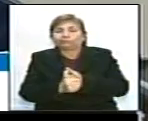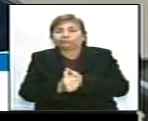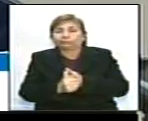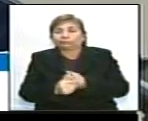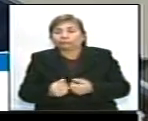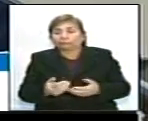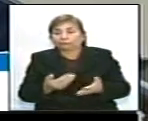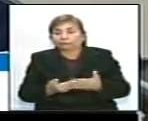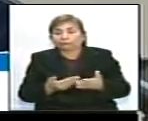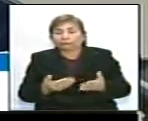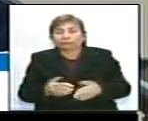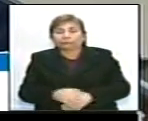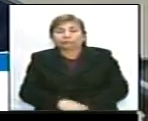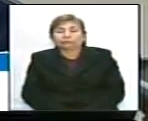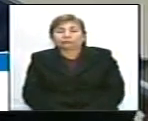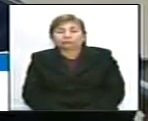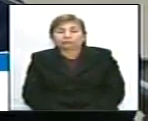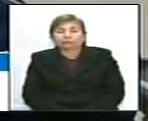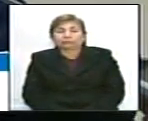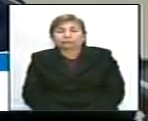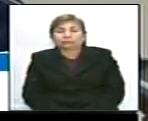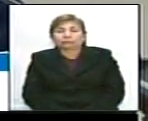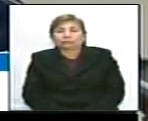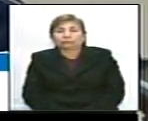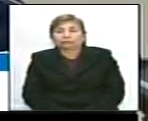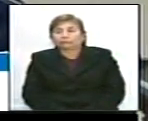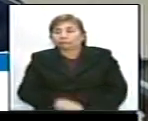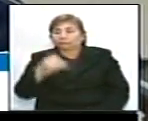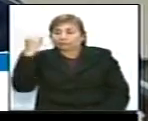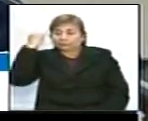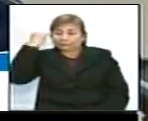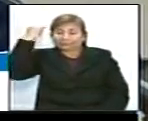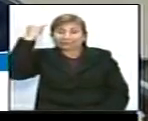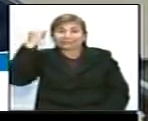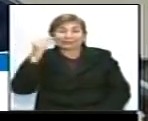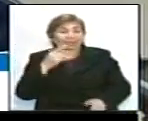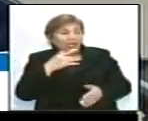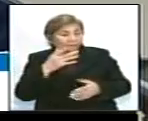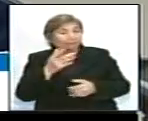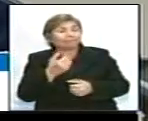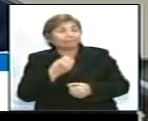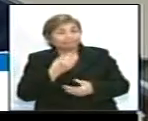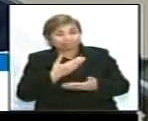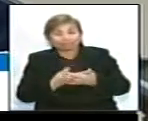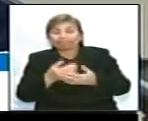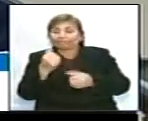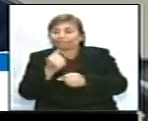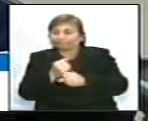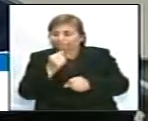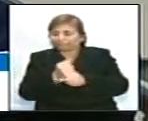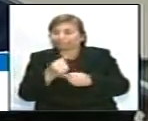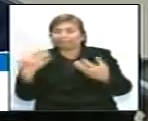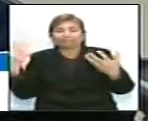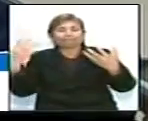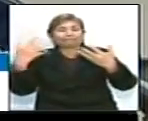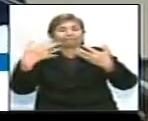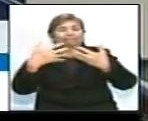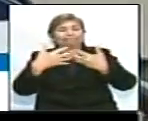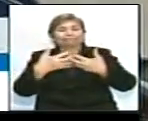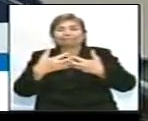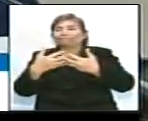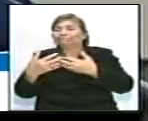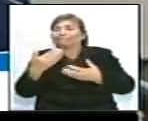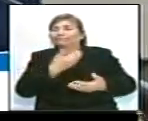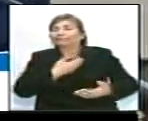en beneficio de la población. La idea es que trabajemos de forma articulada, gobierno nacional,